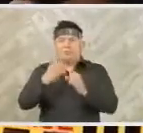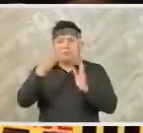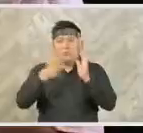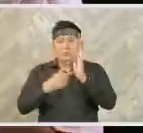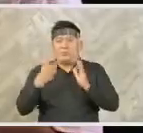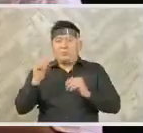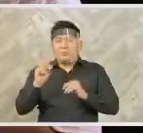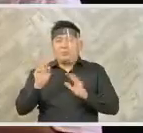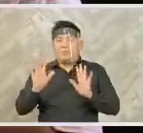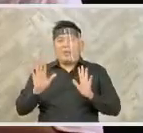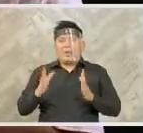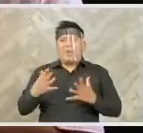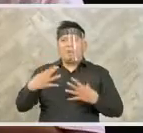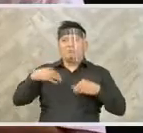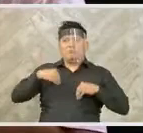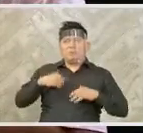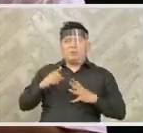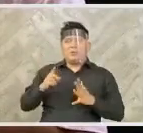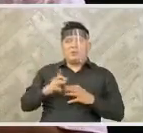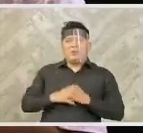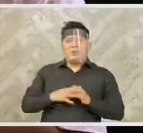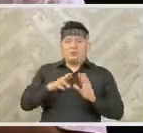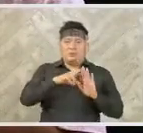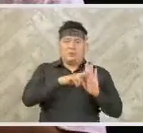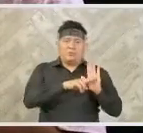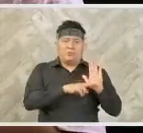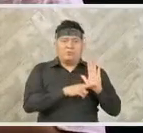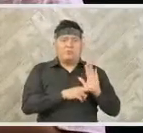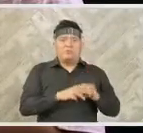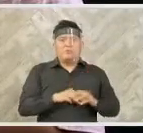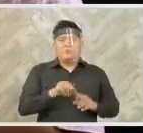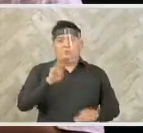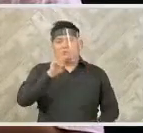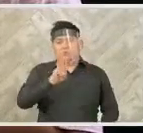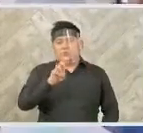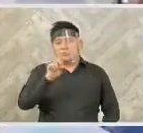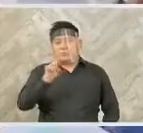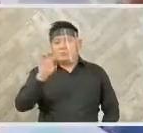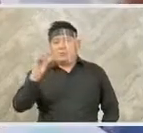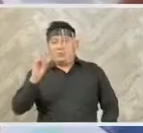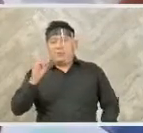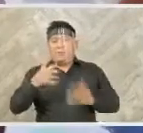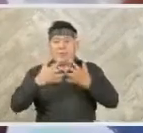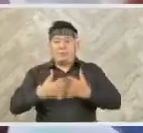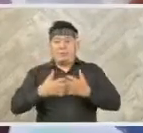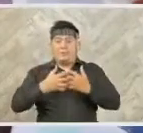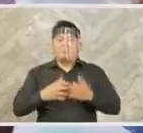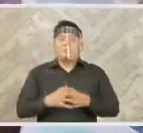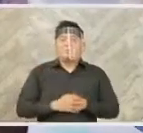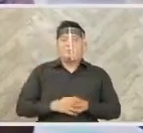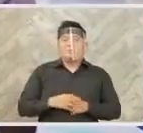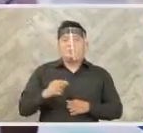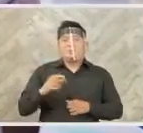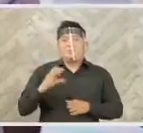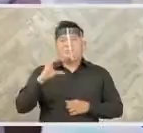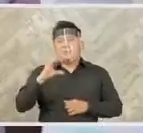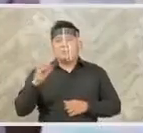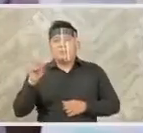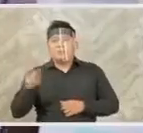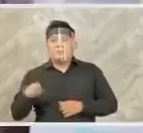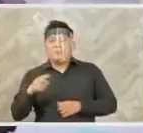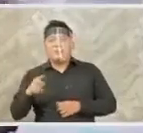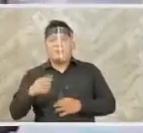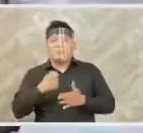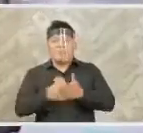a este régimen especial son cucuteñas. 860 empresas hoy hacen parte del régimen CESE y además por la gestión del